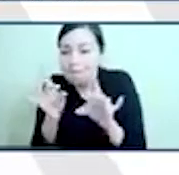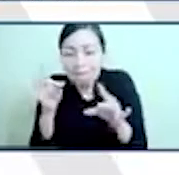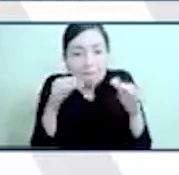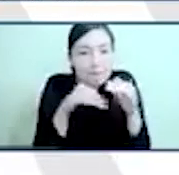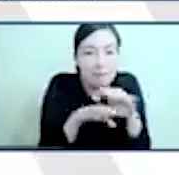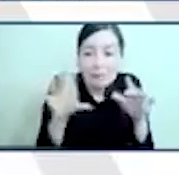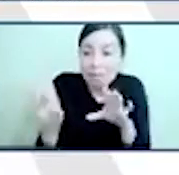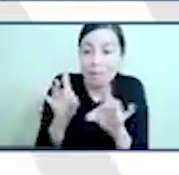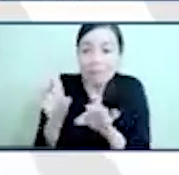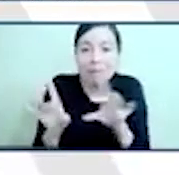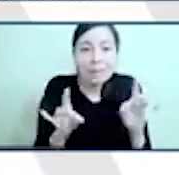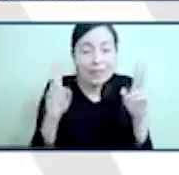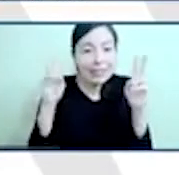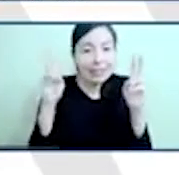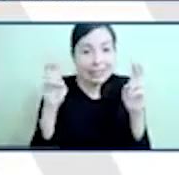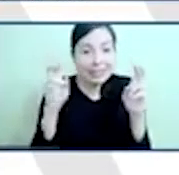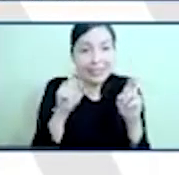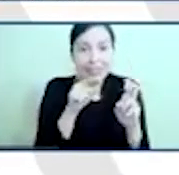estos ítems.